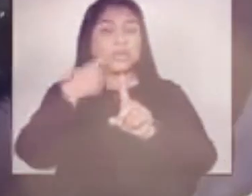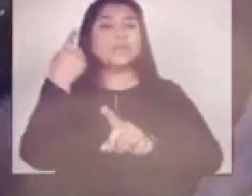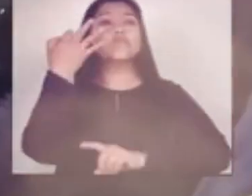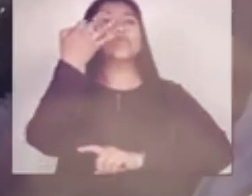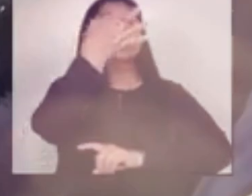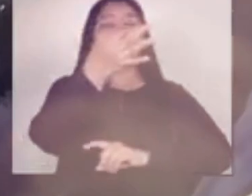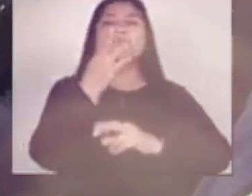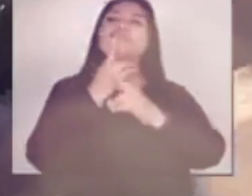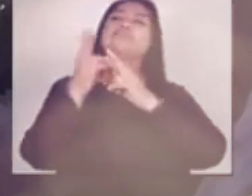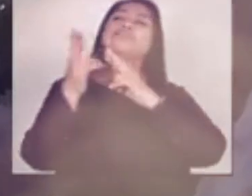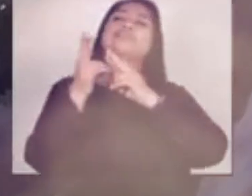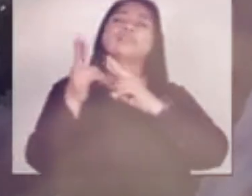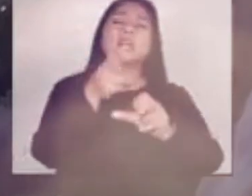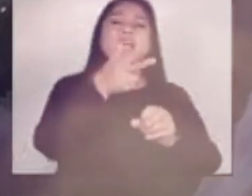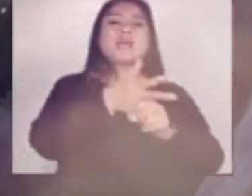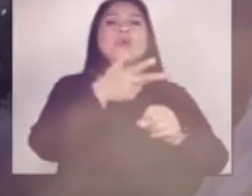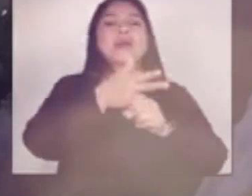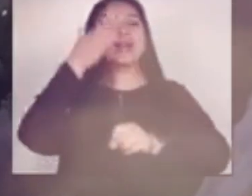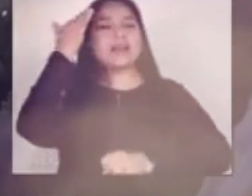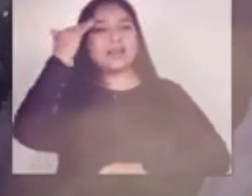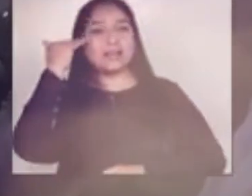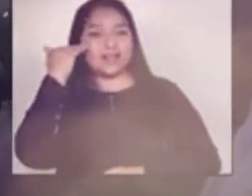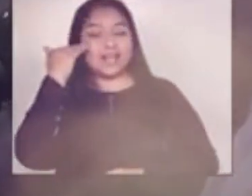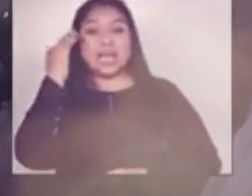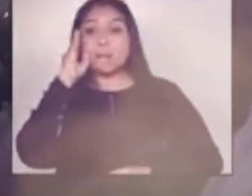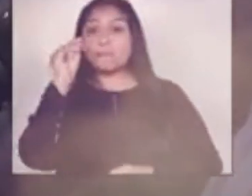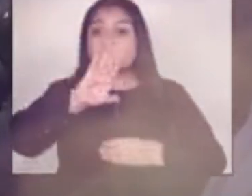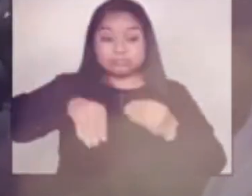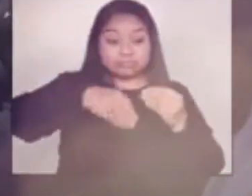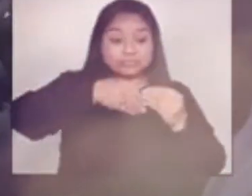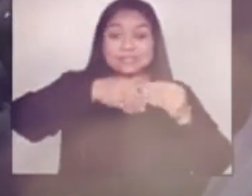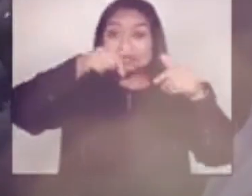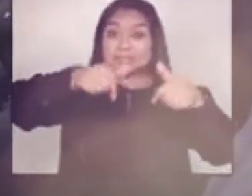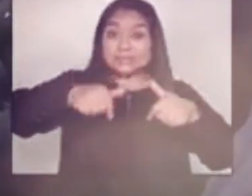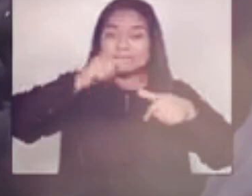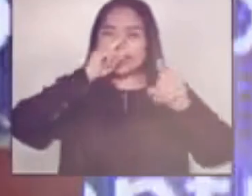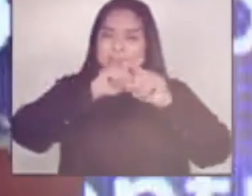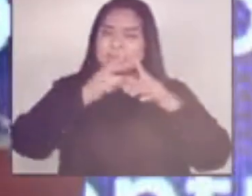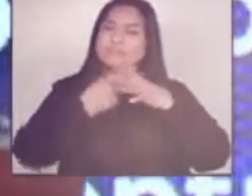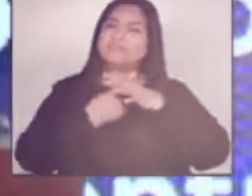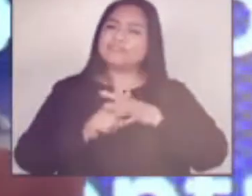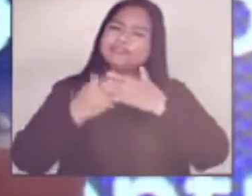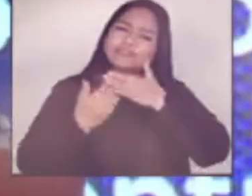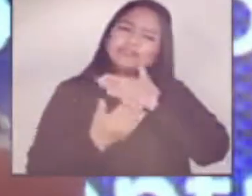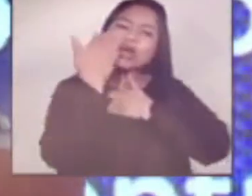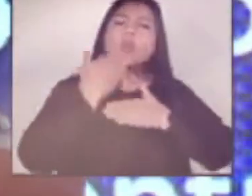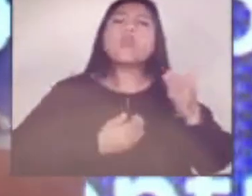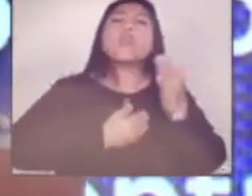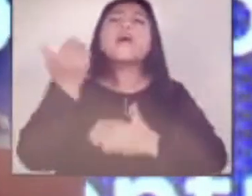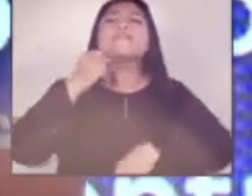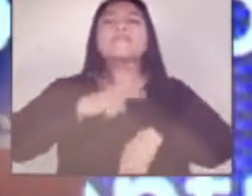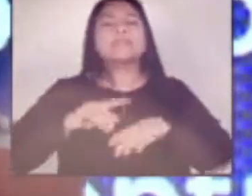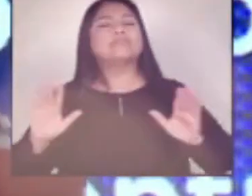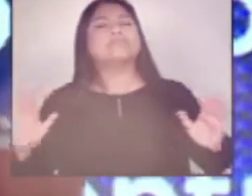relaciones comerciales entre Guatemala y Corea, pues la adhesión a este tratado marca el inicio de una nueva era de